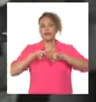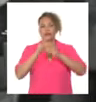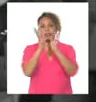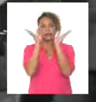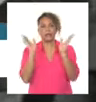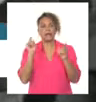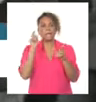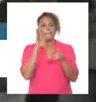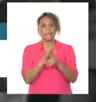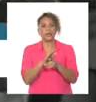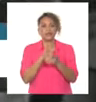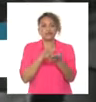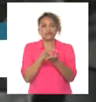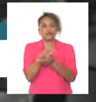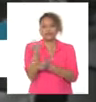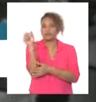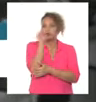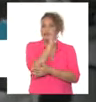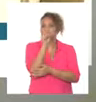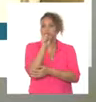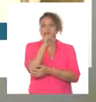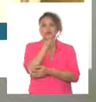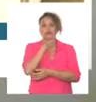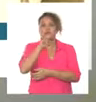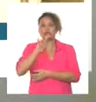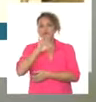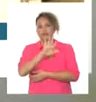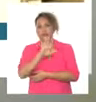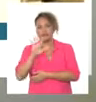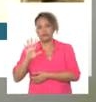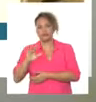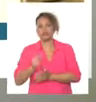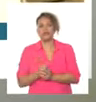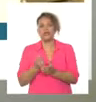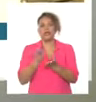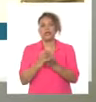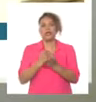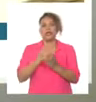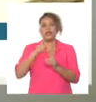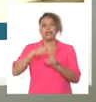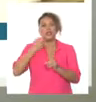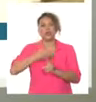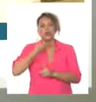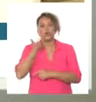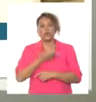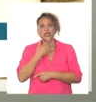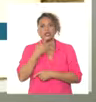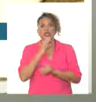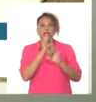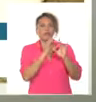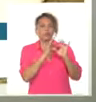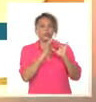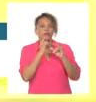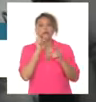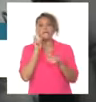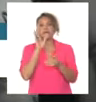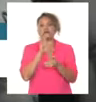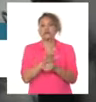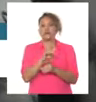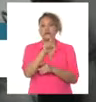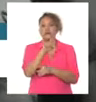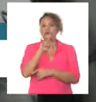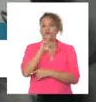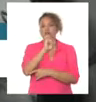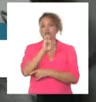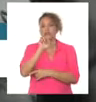carrera profesional en 1955. Estudió teoría y solfeo y se incorporó en 1963 a